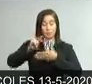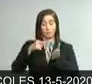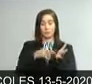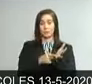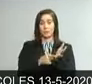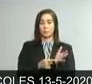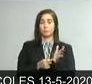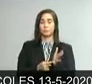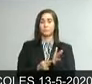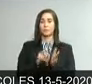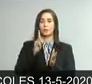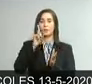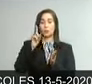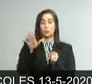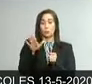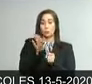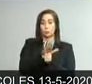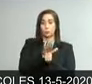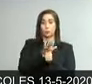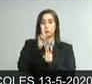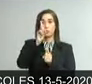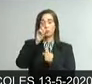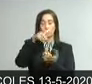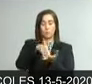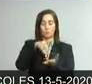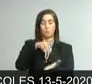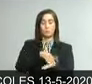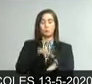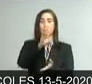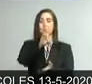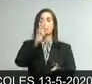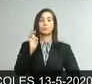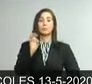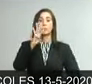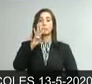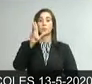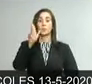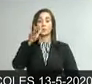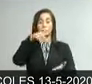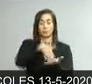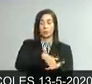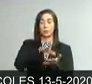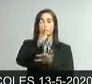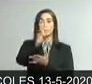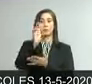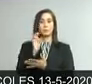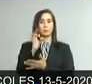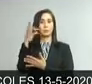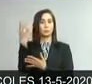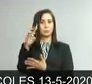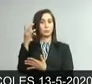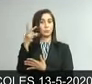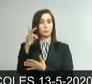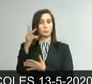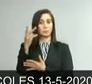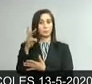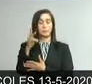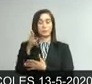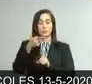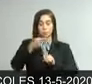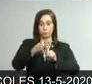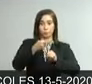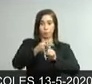un total de 1.743.717 casos